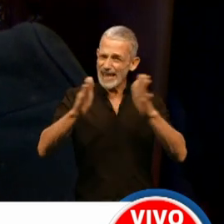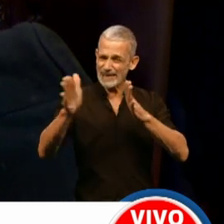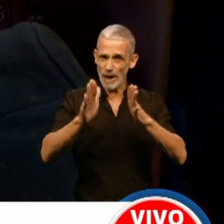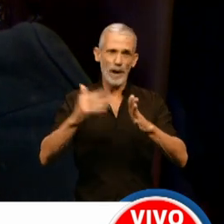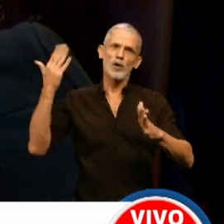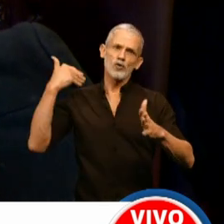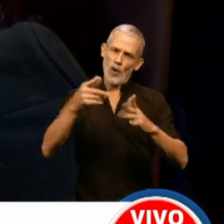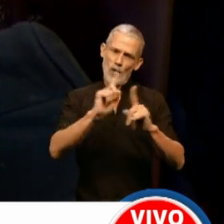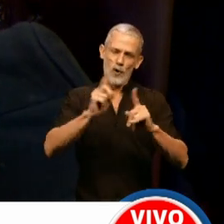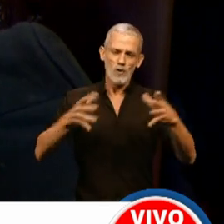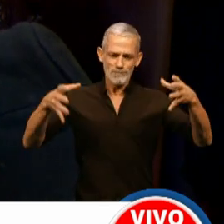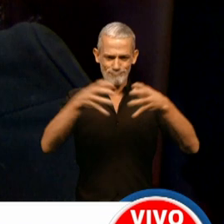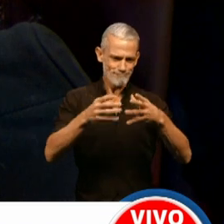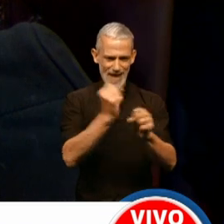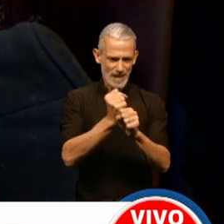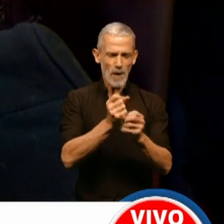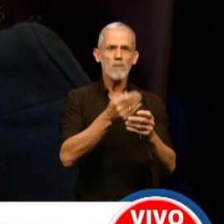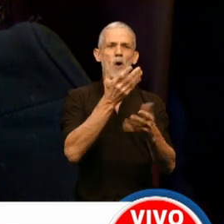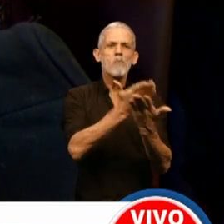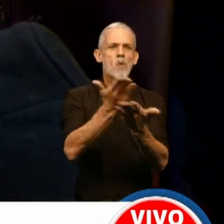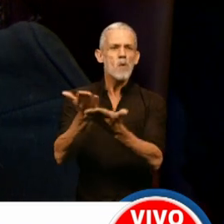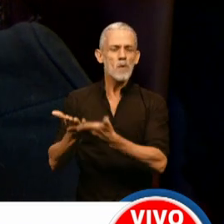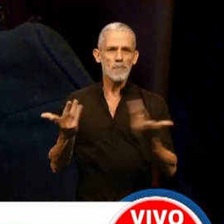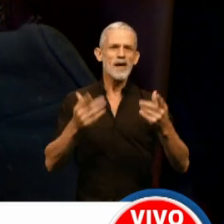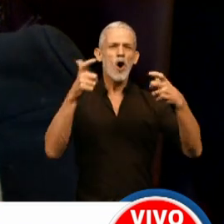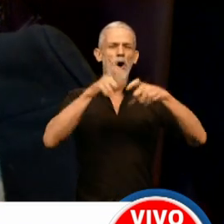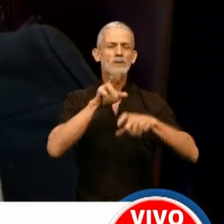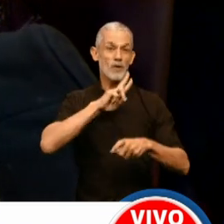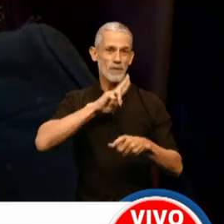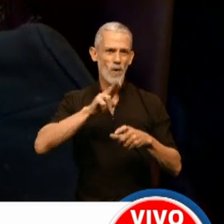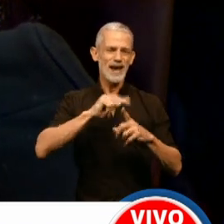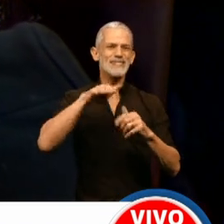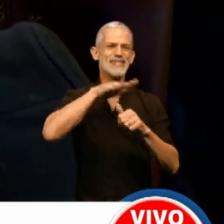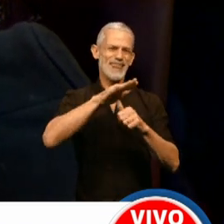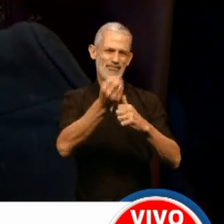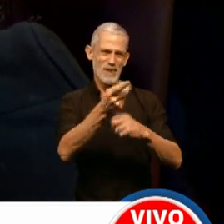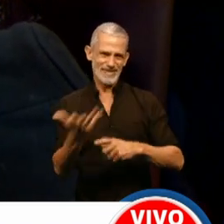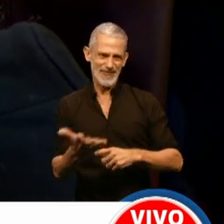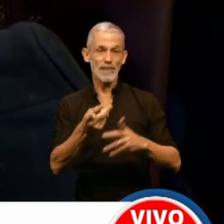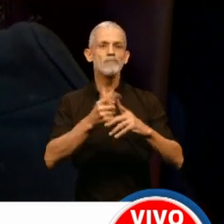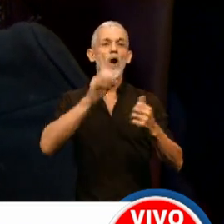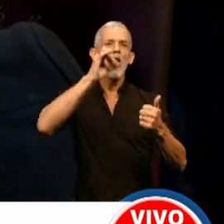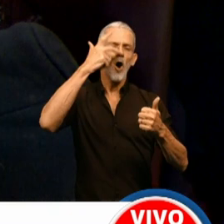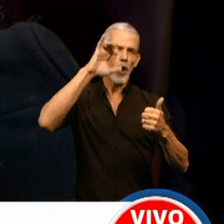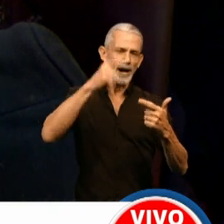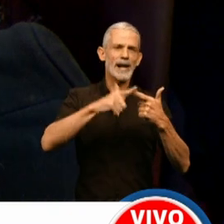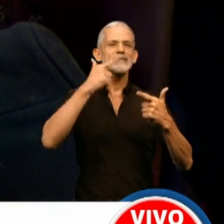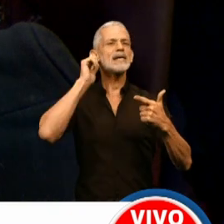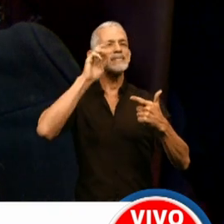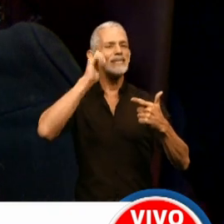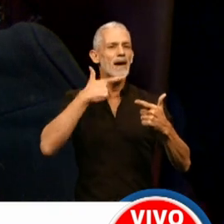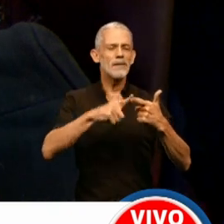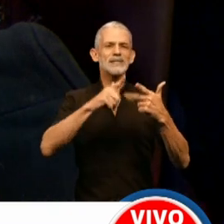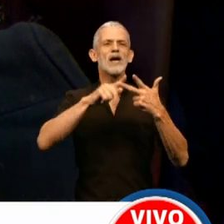etapa en la que nos tocaba trabajar en el contexto de la comisión de mujeres y diversidad entonces silvia orne gabriel estévez